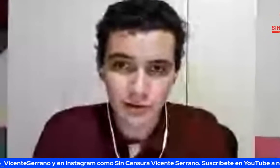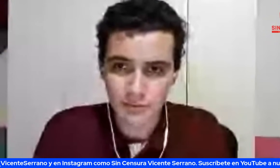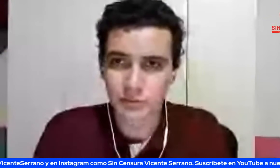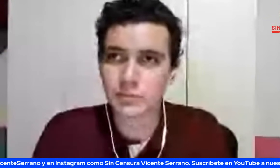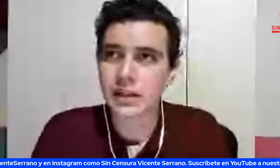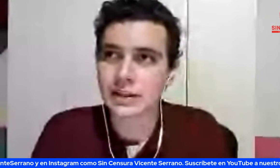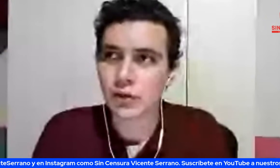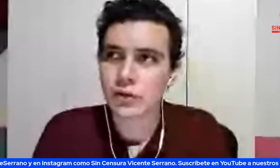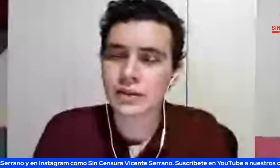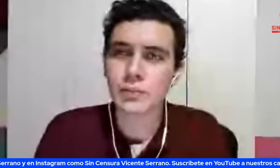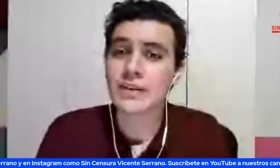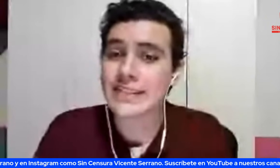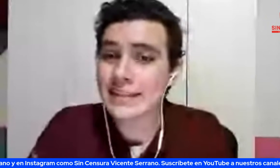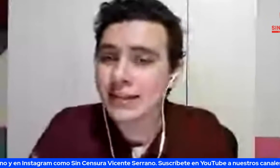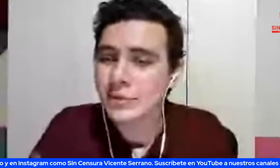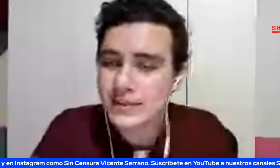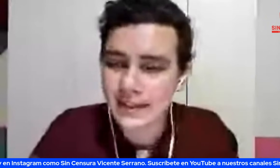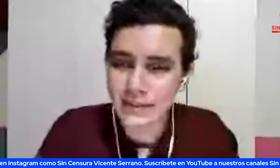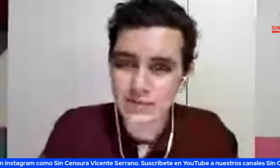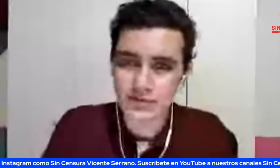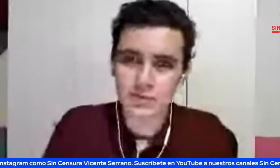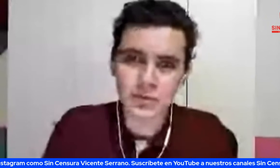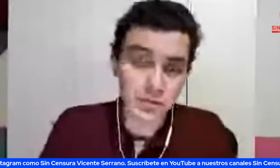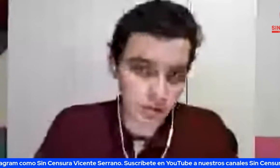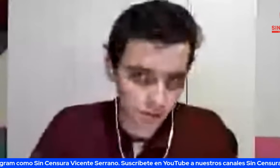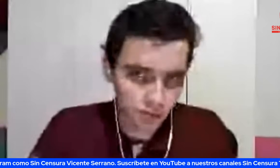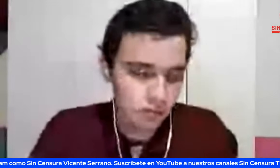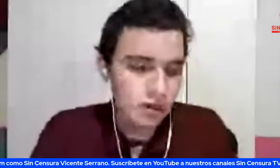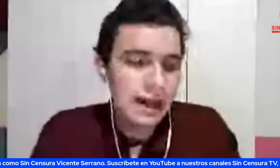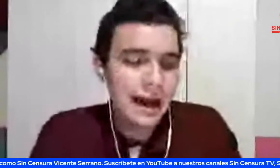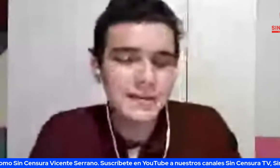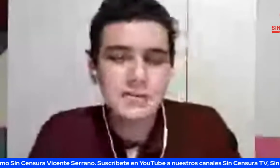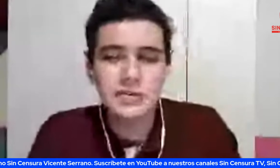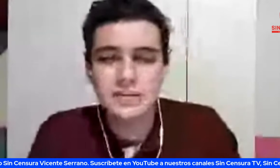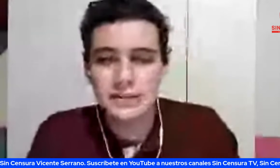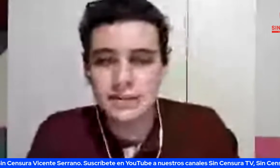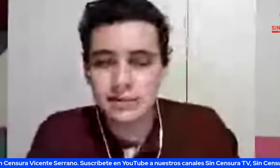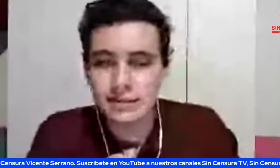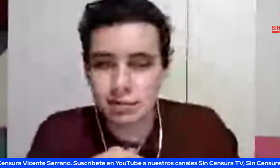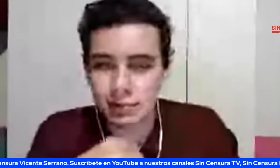rejas, oye, por un Brian Cogan o por el sistema judicial de los Estados Unidos, incluso a